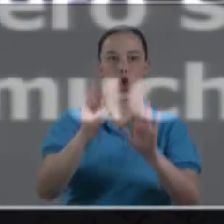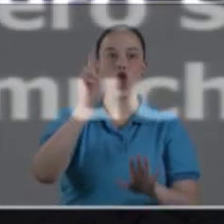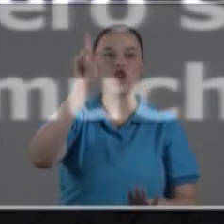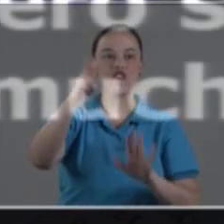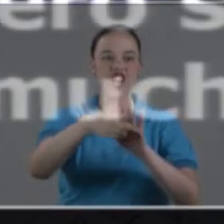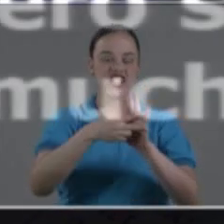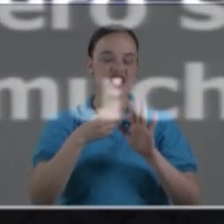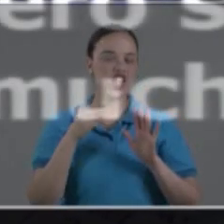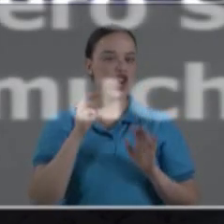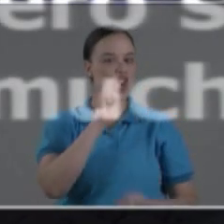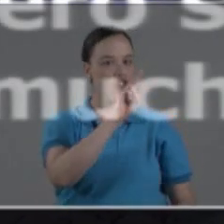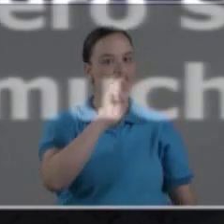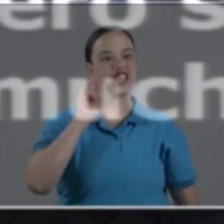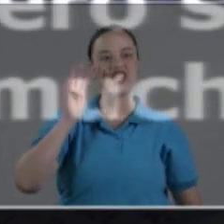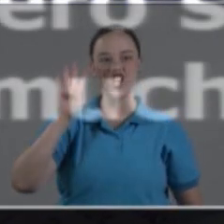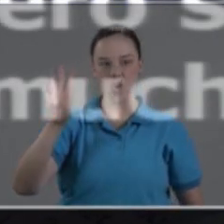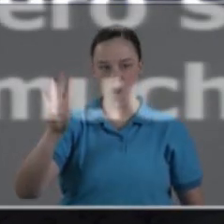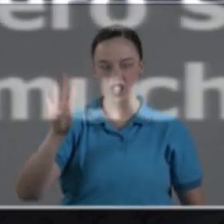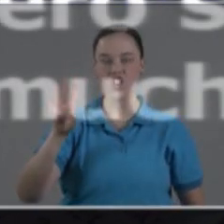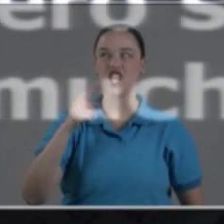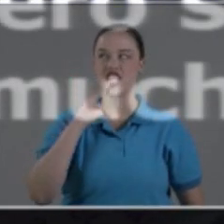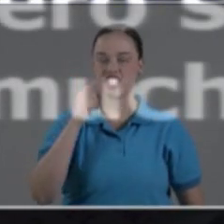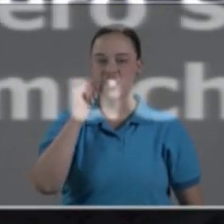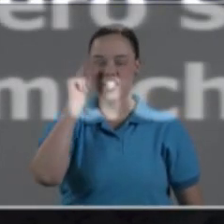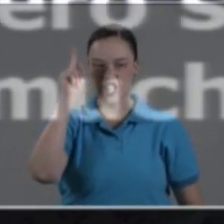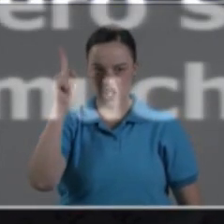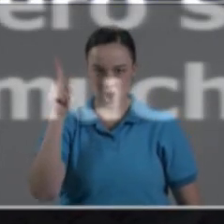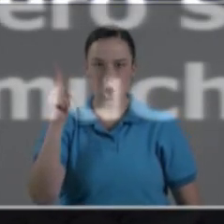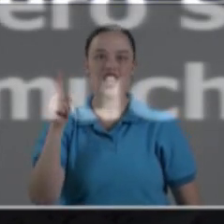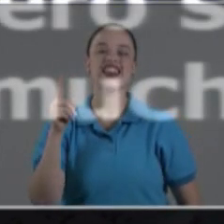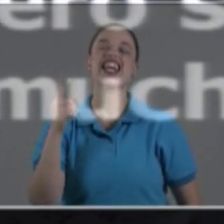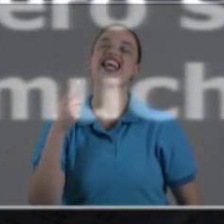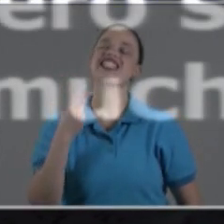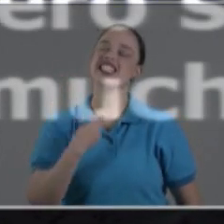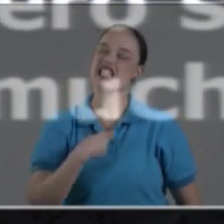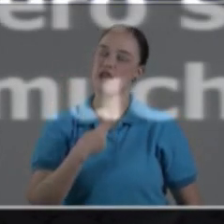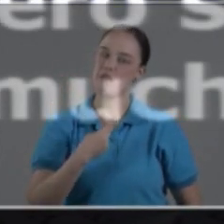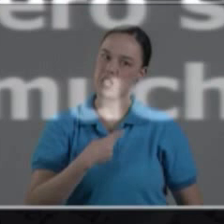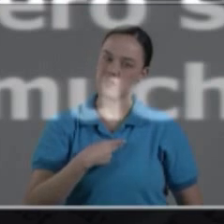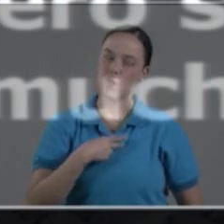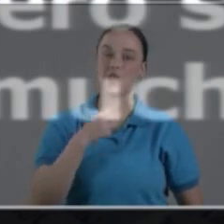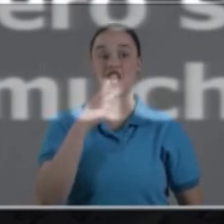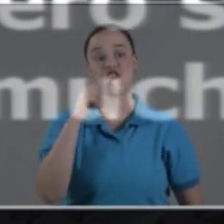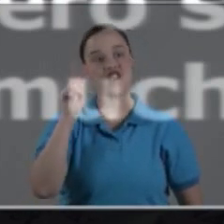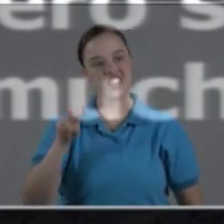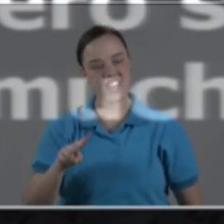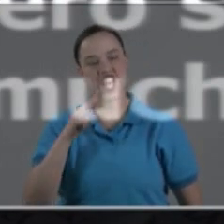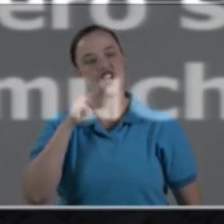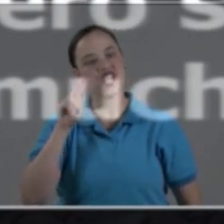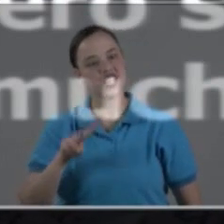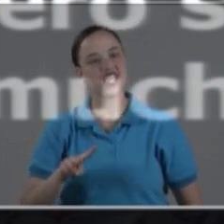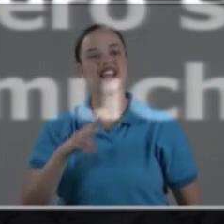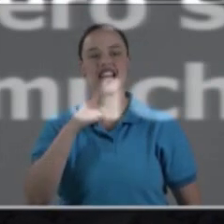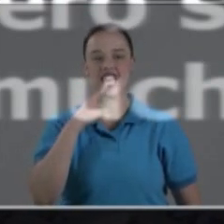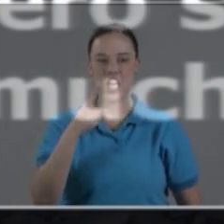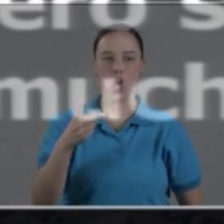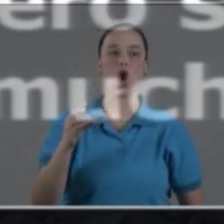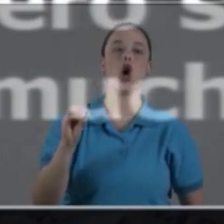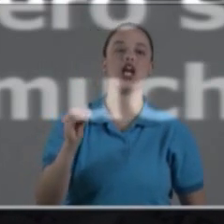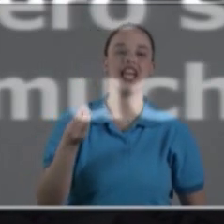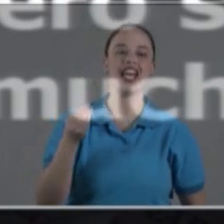de sí mismo y dice pero no solo de sí mismo sino que también de nosotros en verdad en verdad os digo